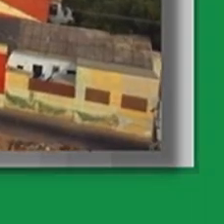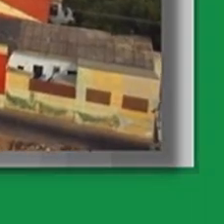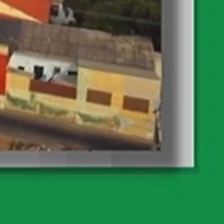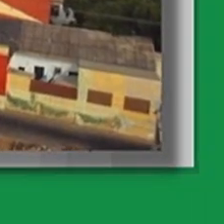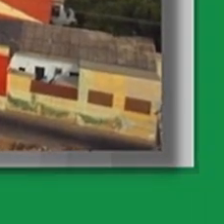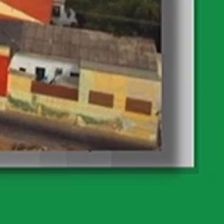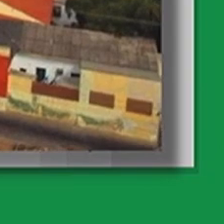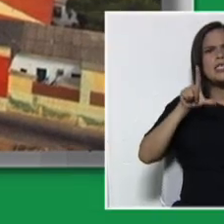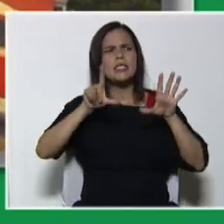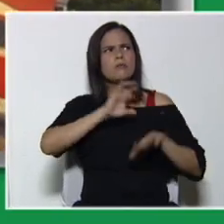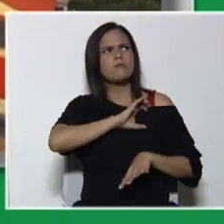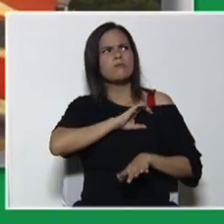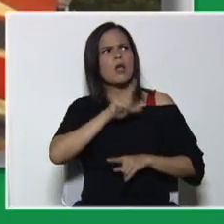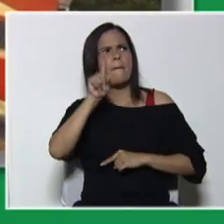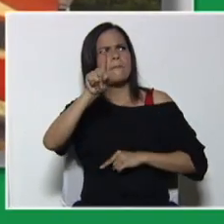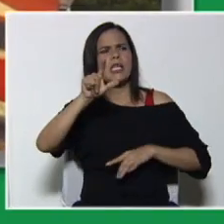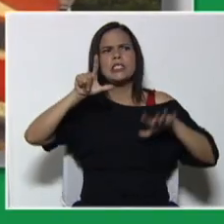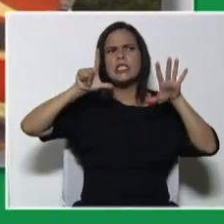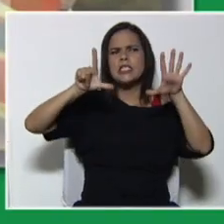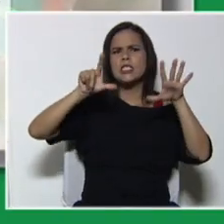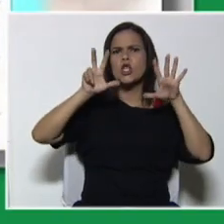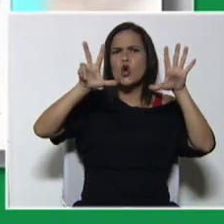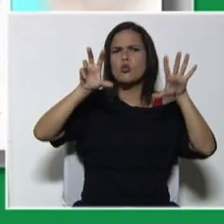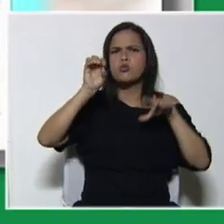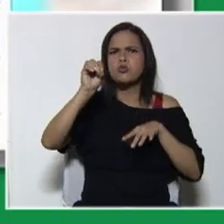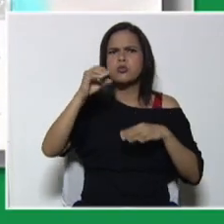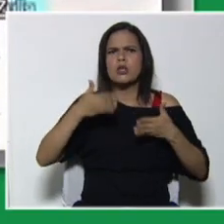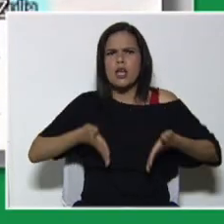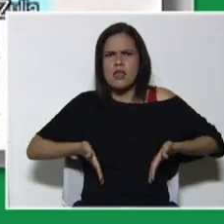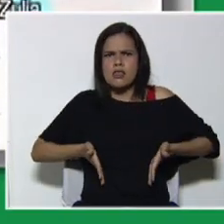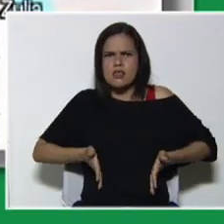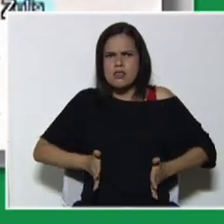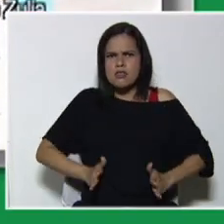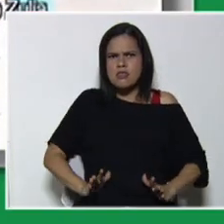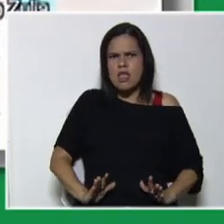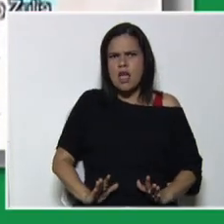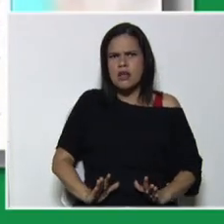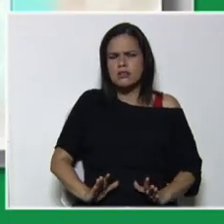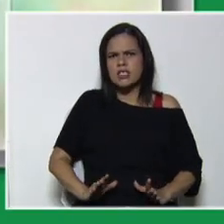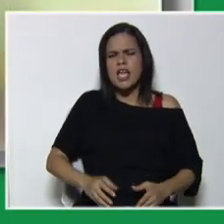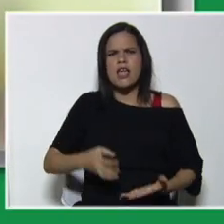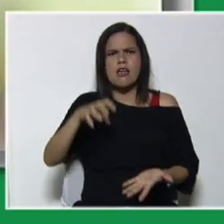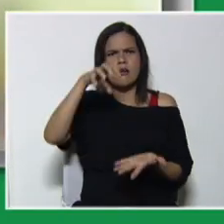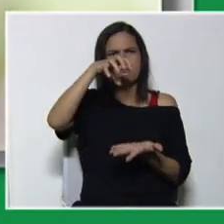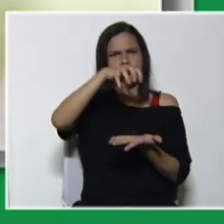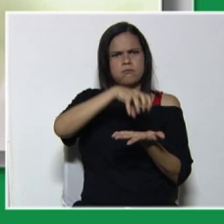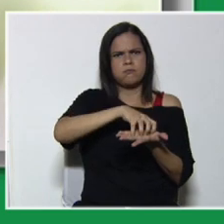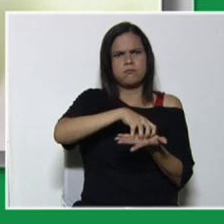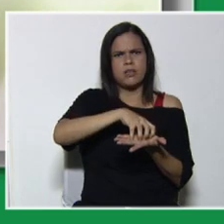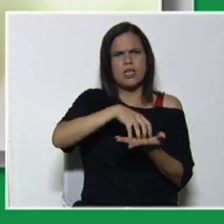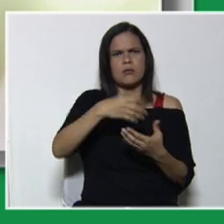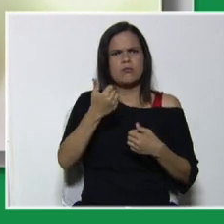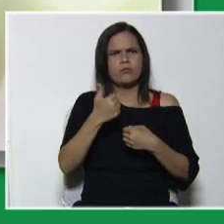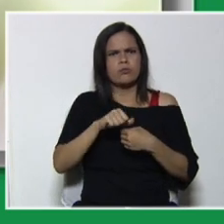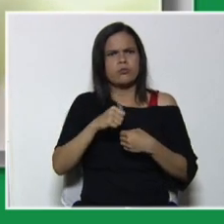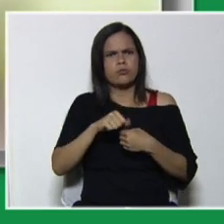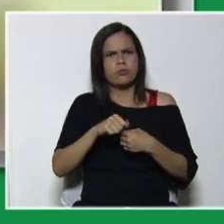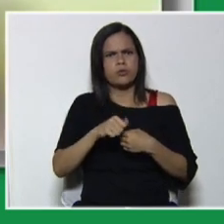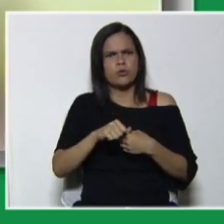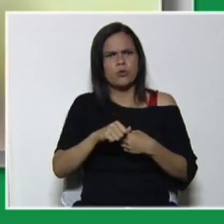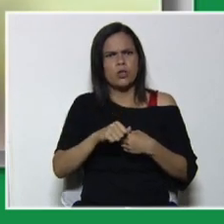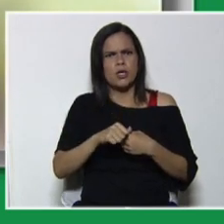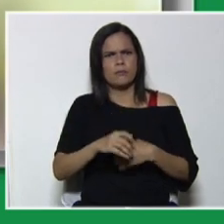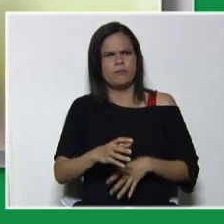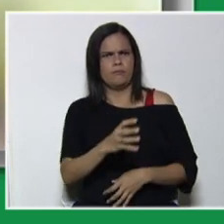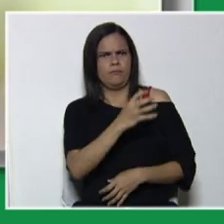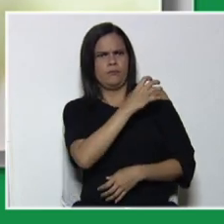El 7 de enero de 1780 nacen los puertos de Altagracia, Estado Zulia, Felipe Batista, capitán de